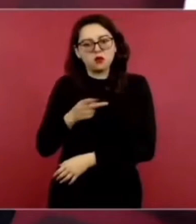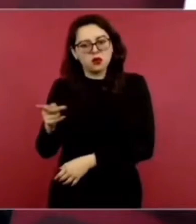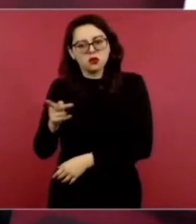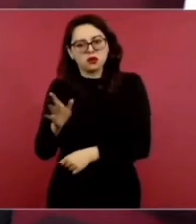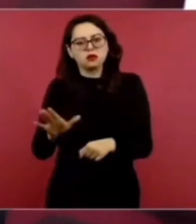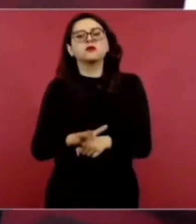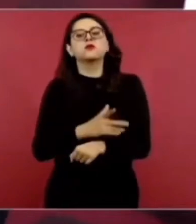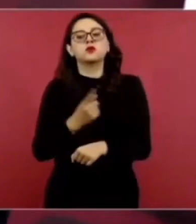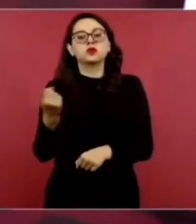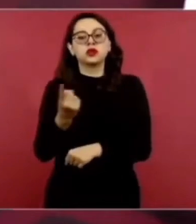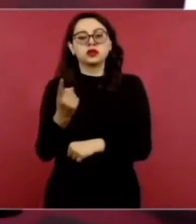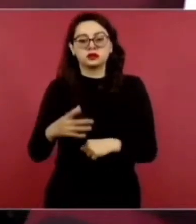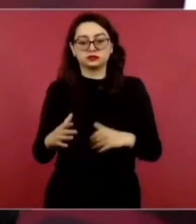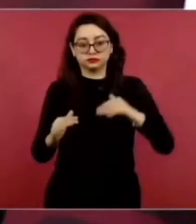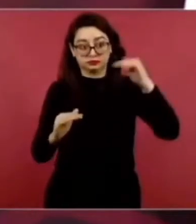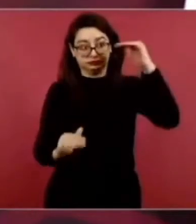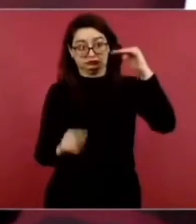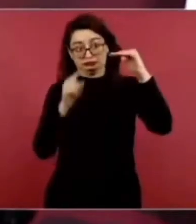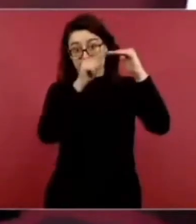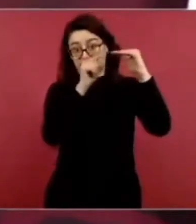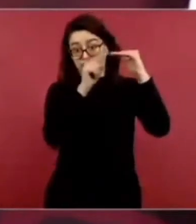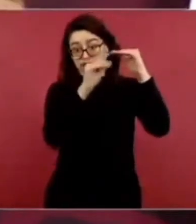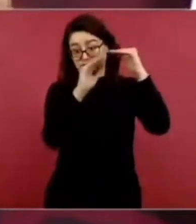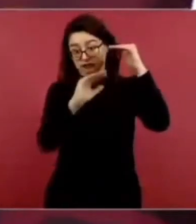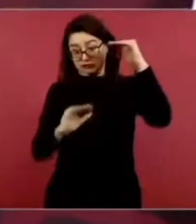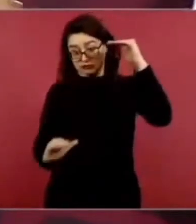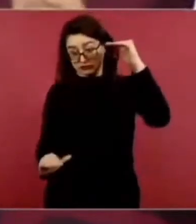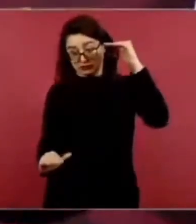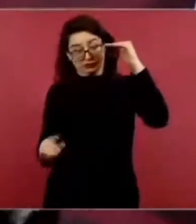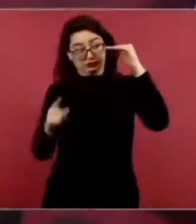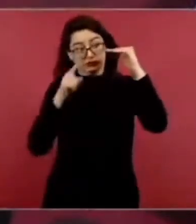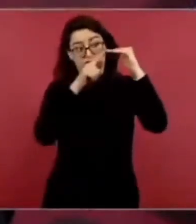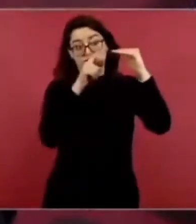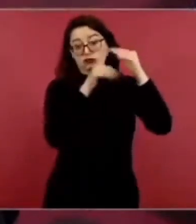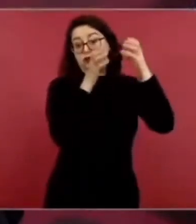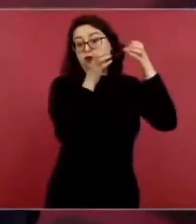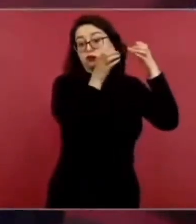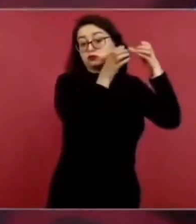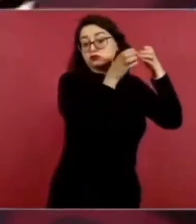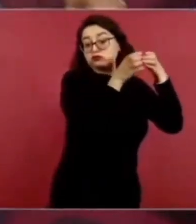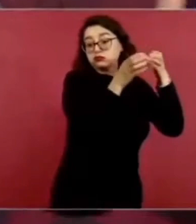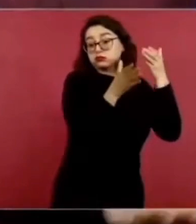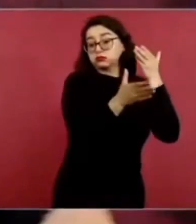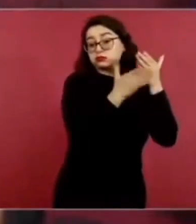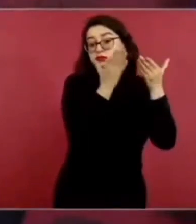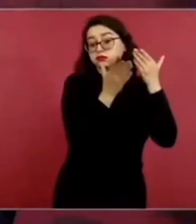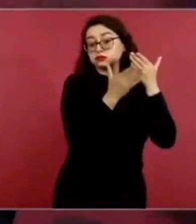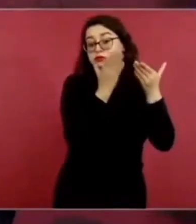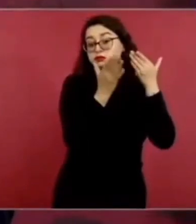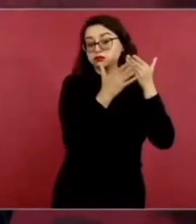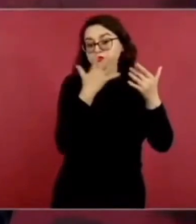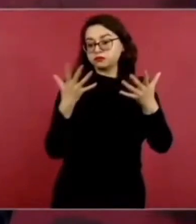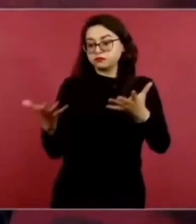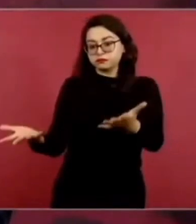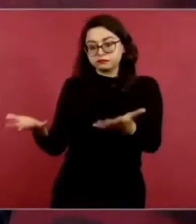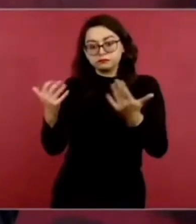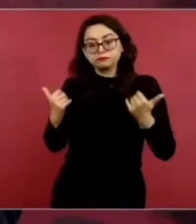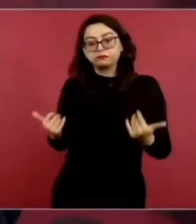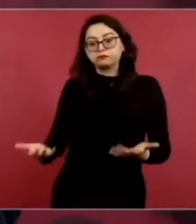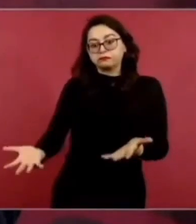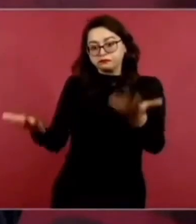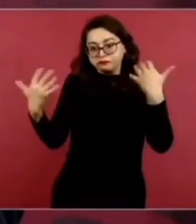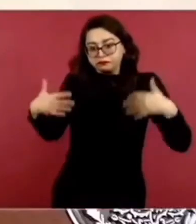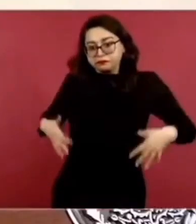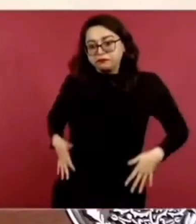por la desigualdad, porque unos cuantos se quedaban con los bienes que pertenecían